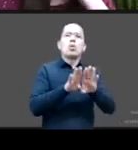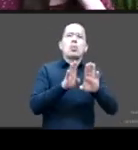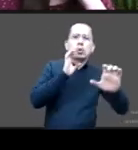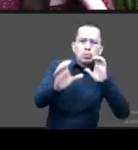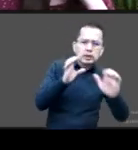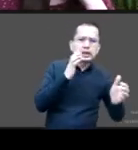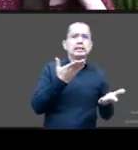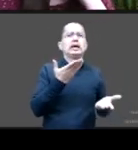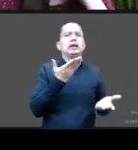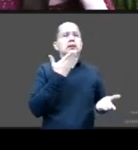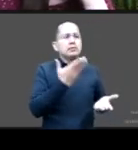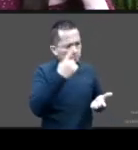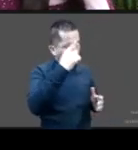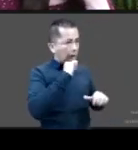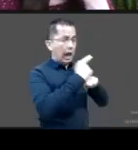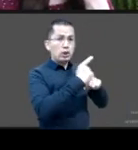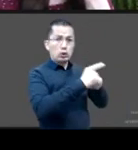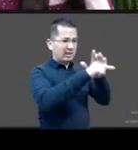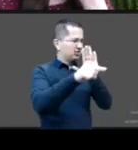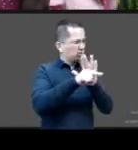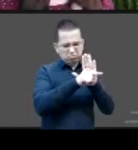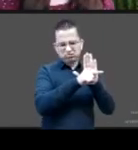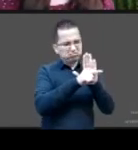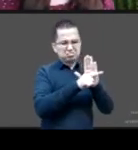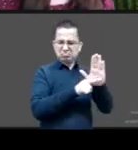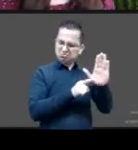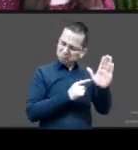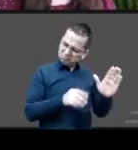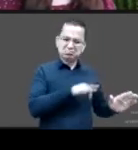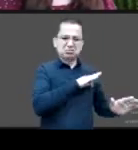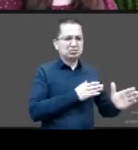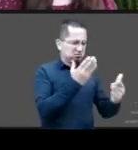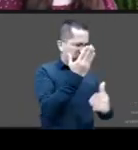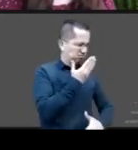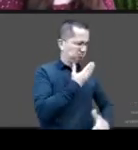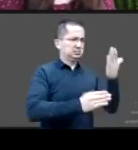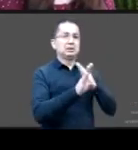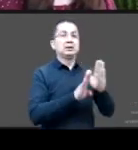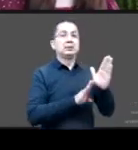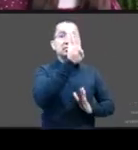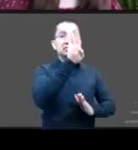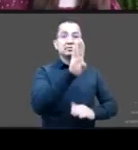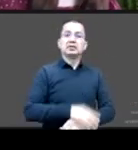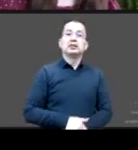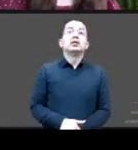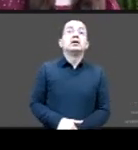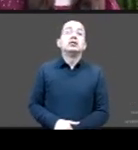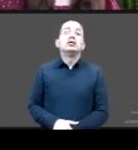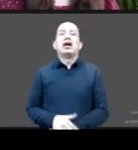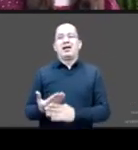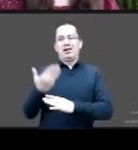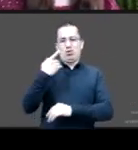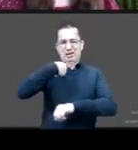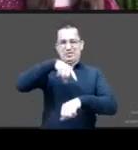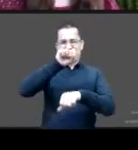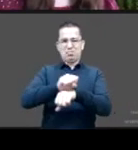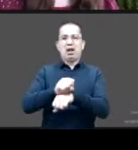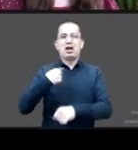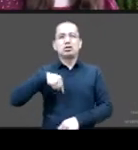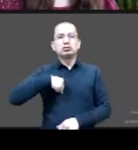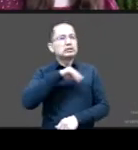la semana pasada les pedimos que nos mandaran videitos diciendo qué querían hacer ustedes los pueden ver en YouTube